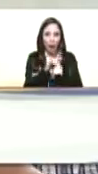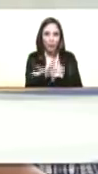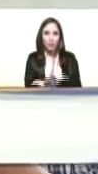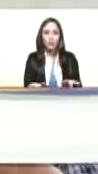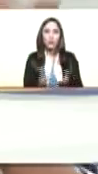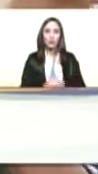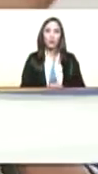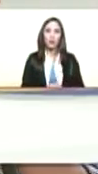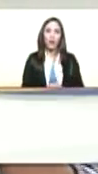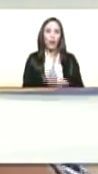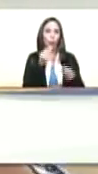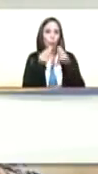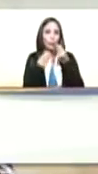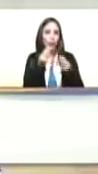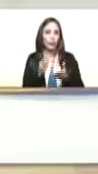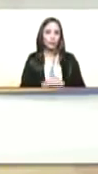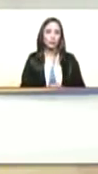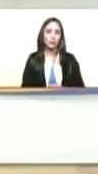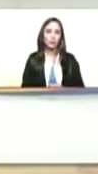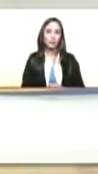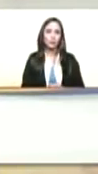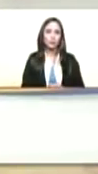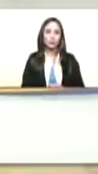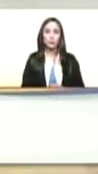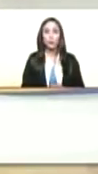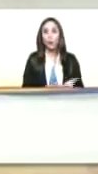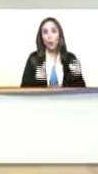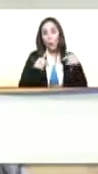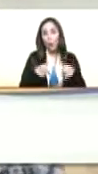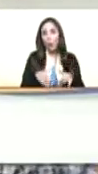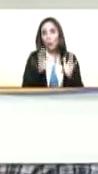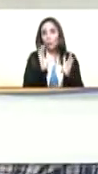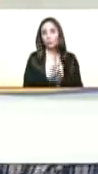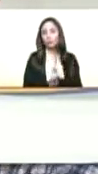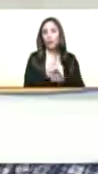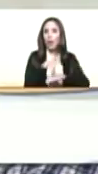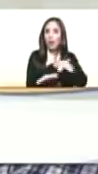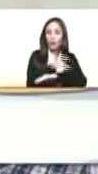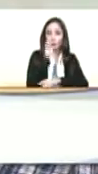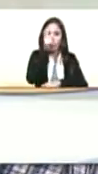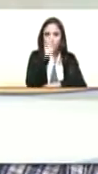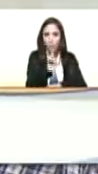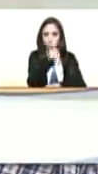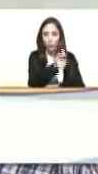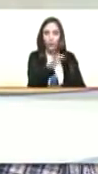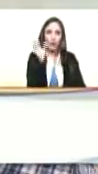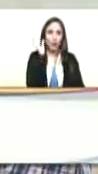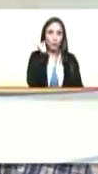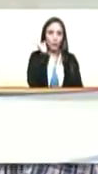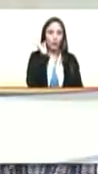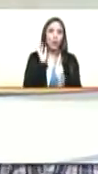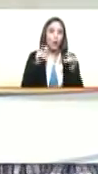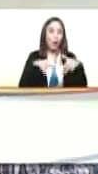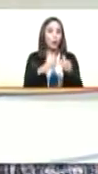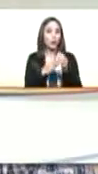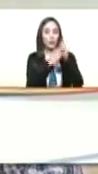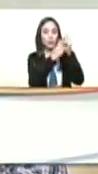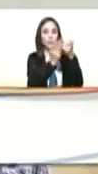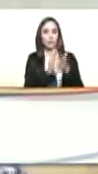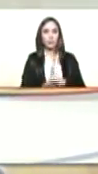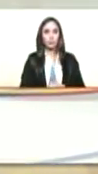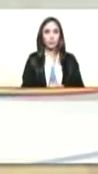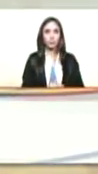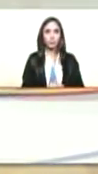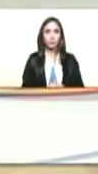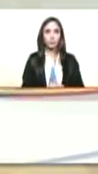requerimiento de alimentación, sino que ya también hoy en día el jefe o la jefa de calle, en particular, insisto, nuestras mujeres son las que llevan la vanguardia allí en las